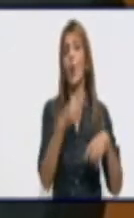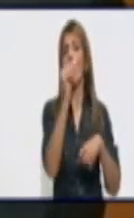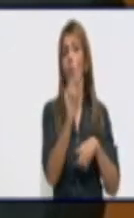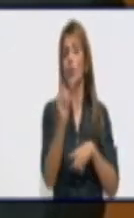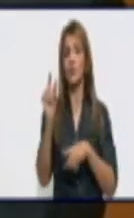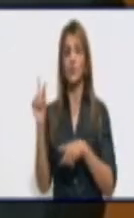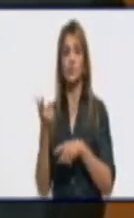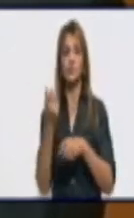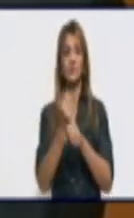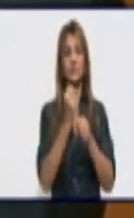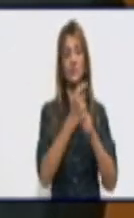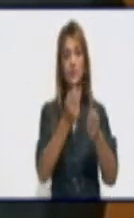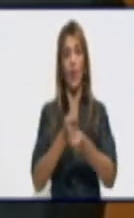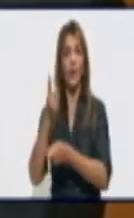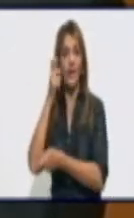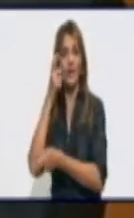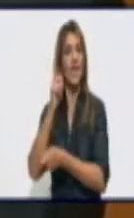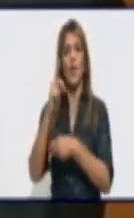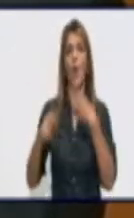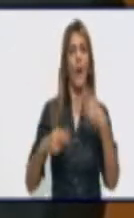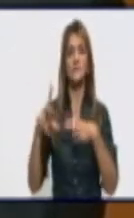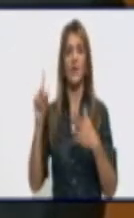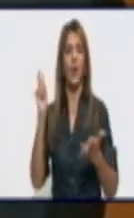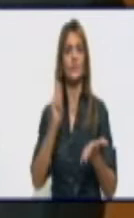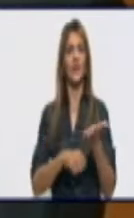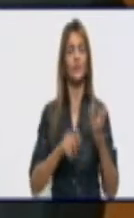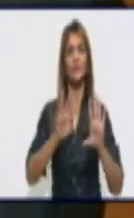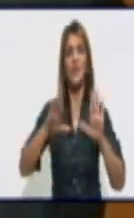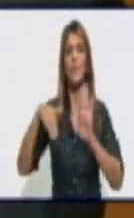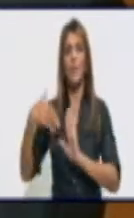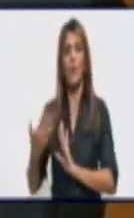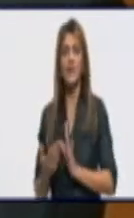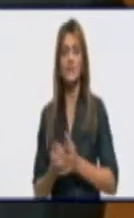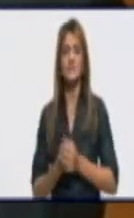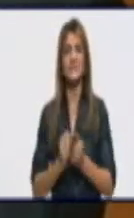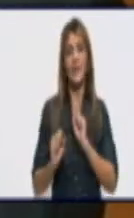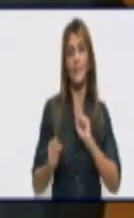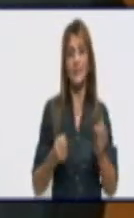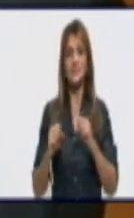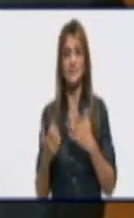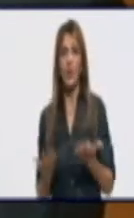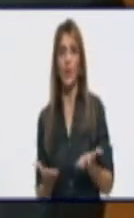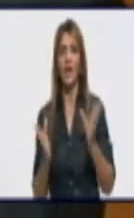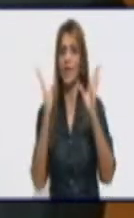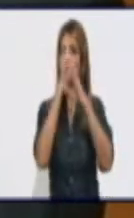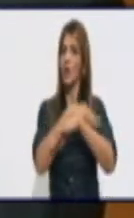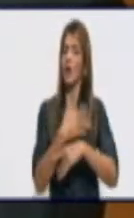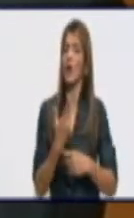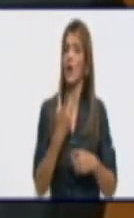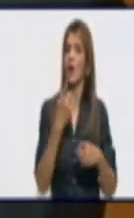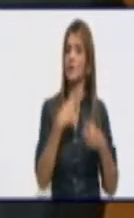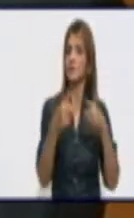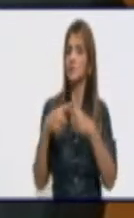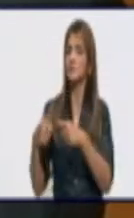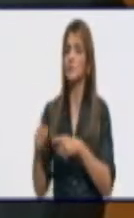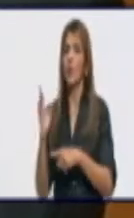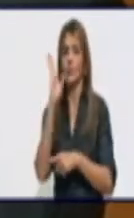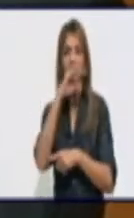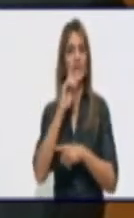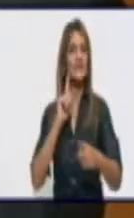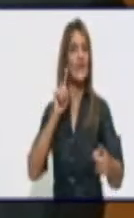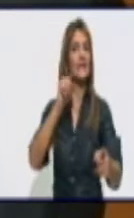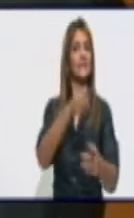presiona con estos niveles de producción que no tienen destino, que el otro no quiere recibir y que no la quiere. No, es vital,